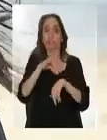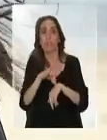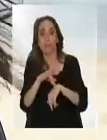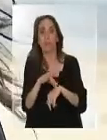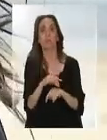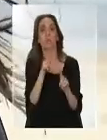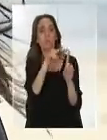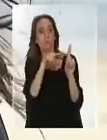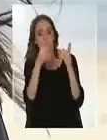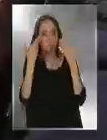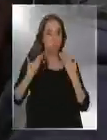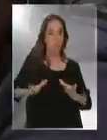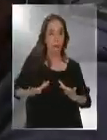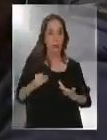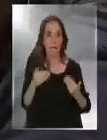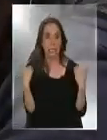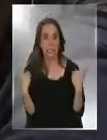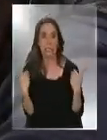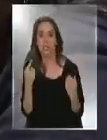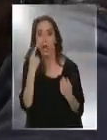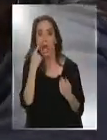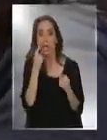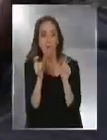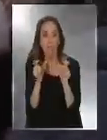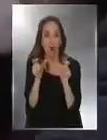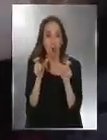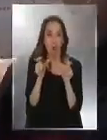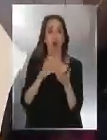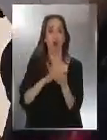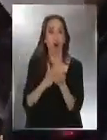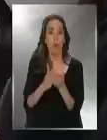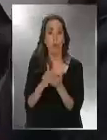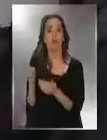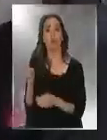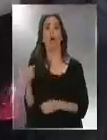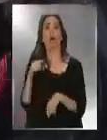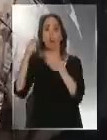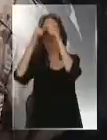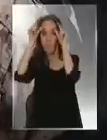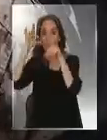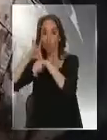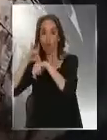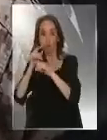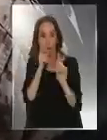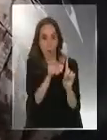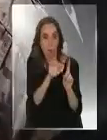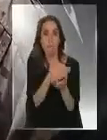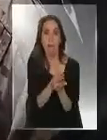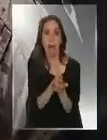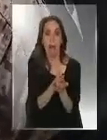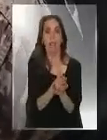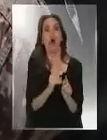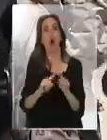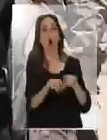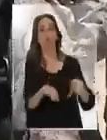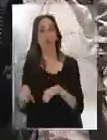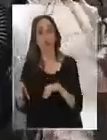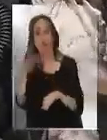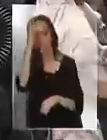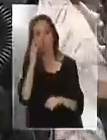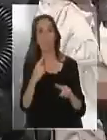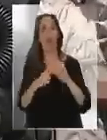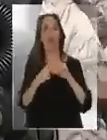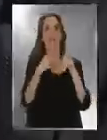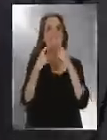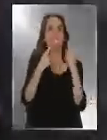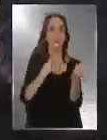en la condición misma, como así también nosotros como programa realizamos planes de vigilancia. En otras actividades el personal se le hacen